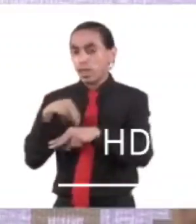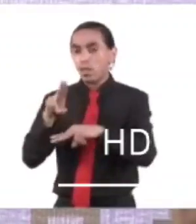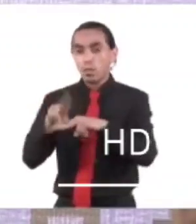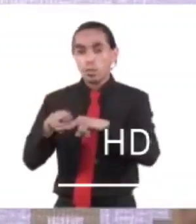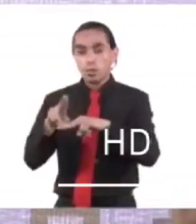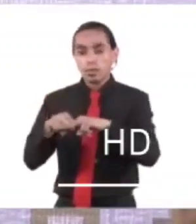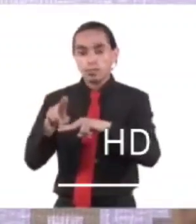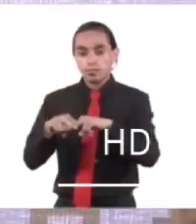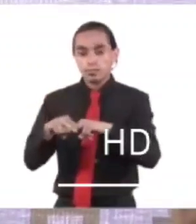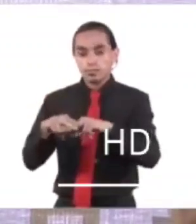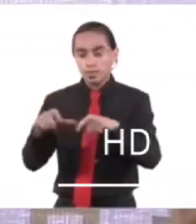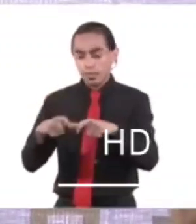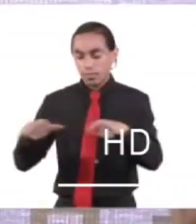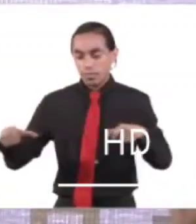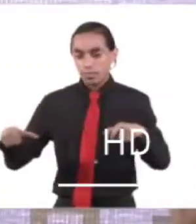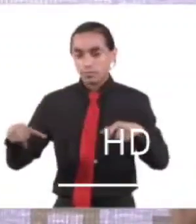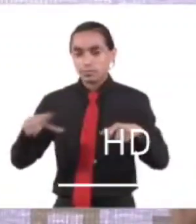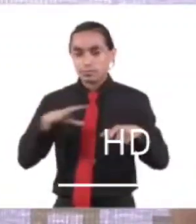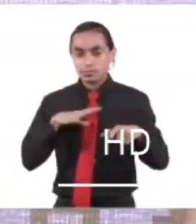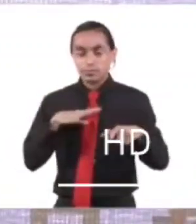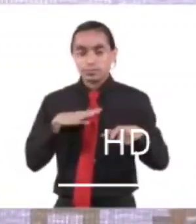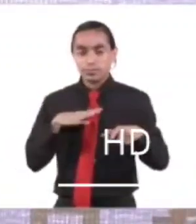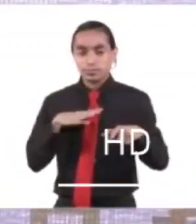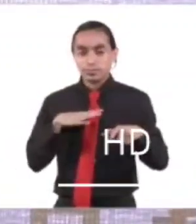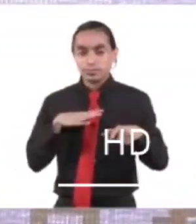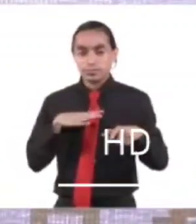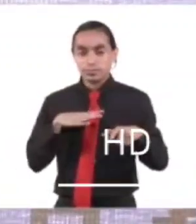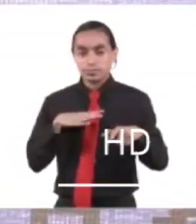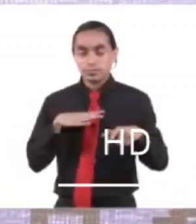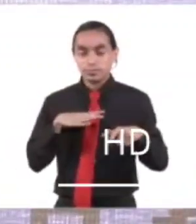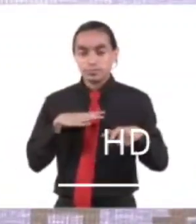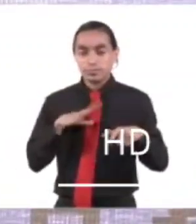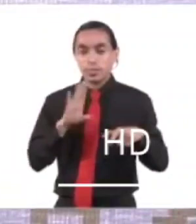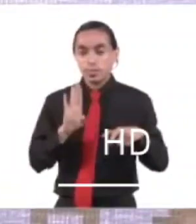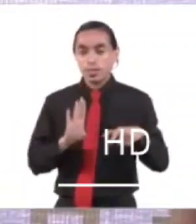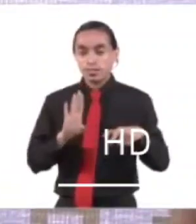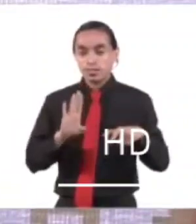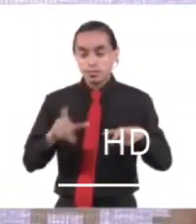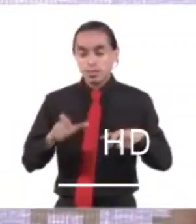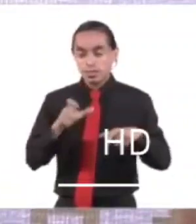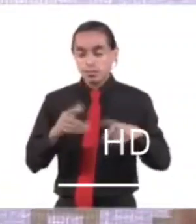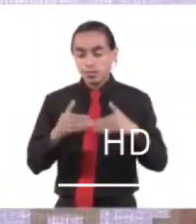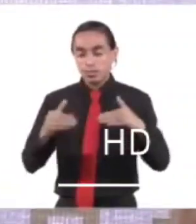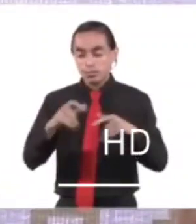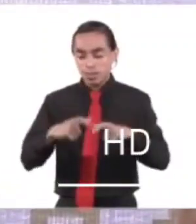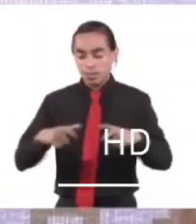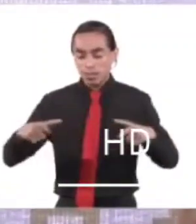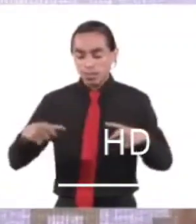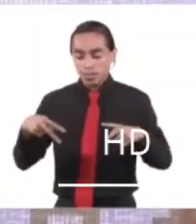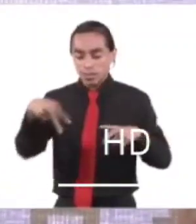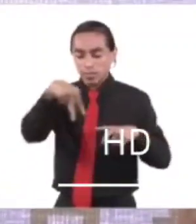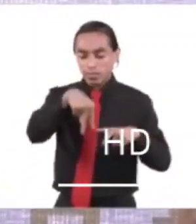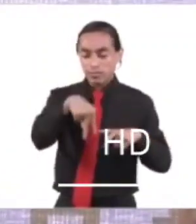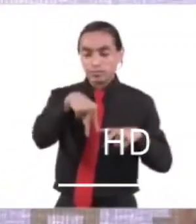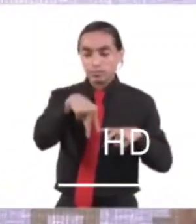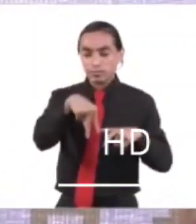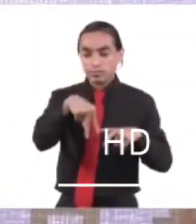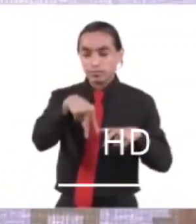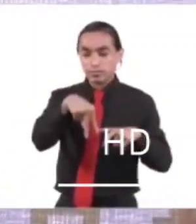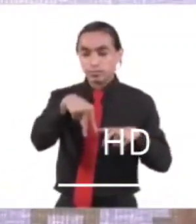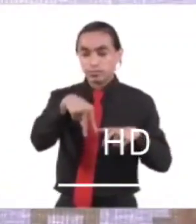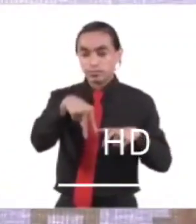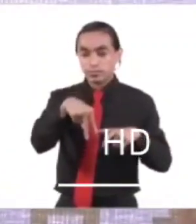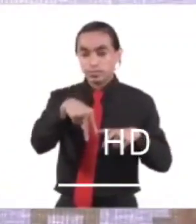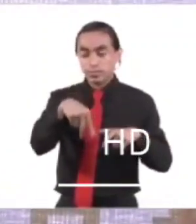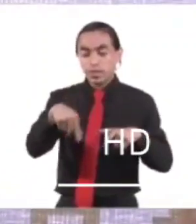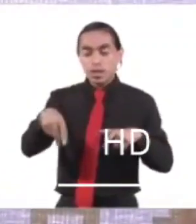banca, como si fuera nuestro podium, nuestra tarima, arengábamos y se